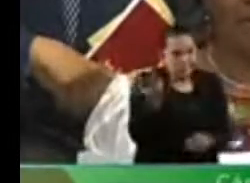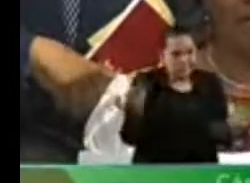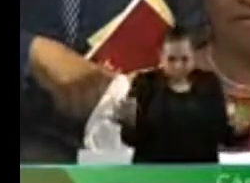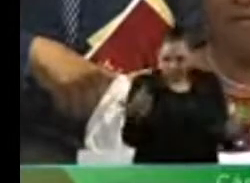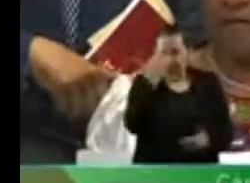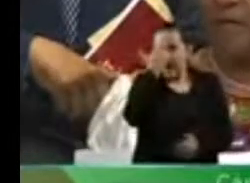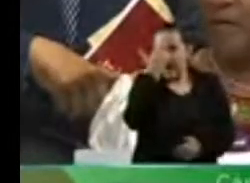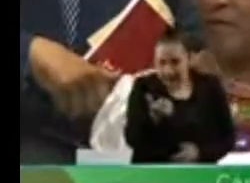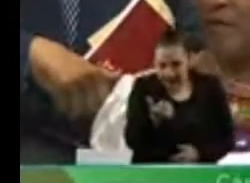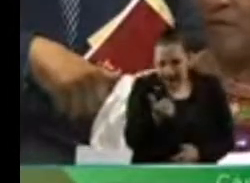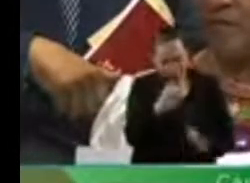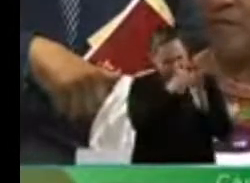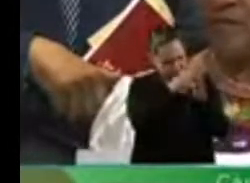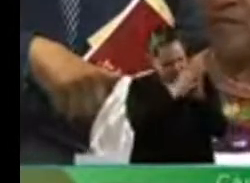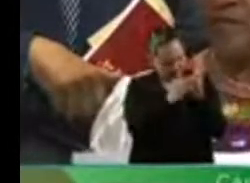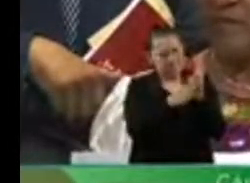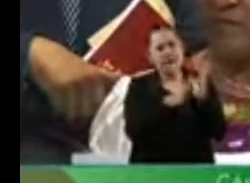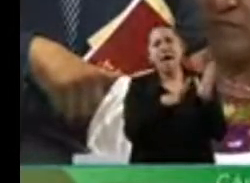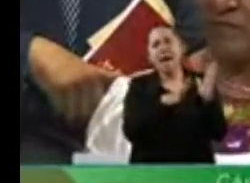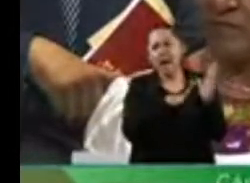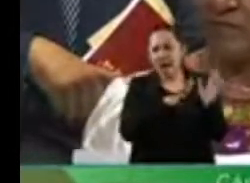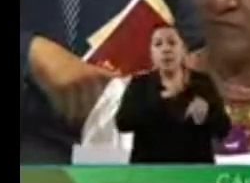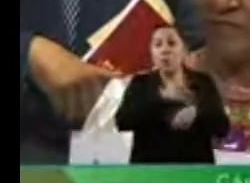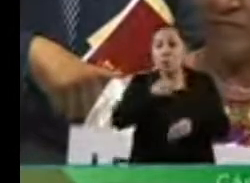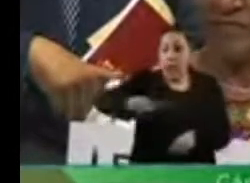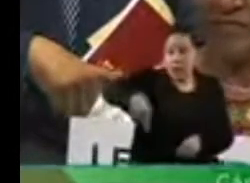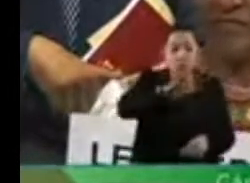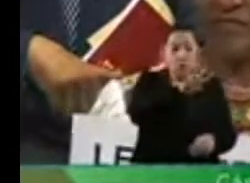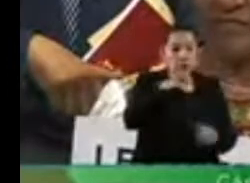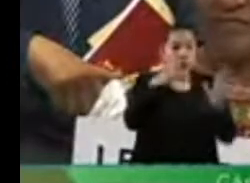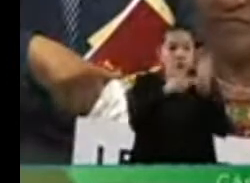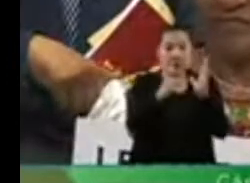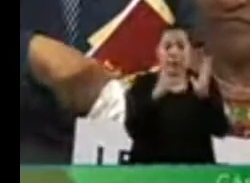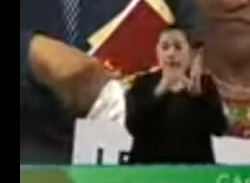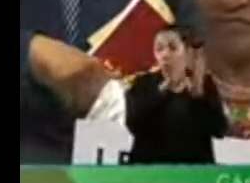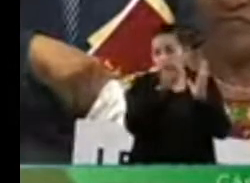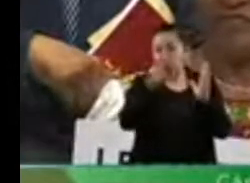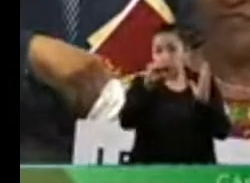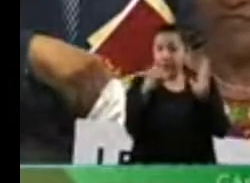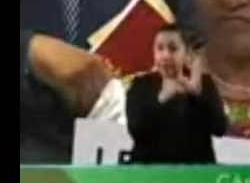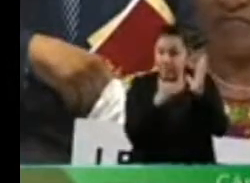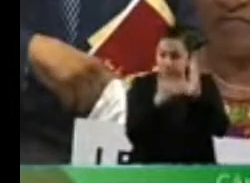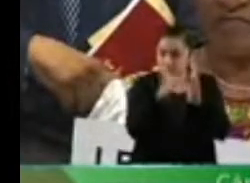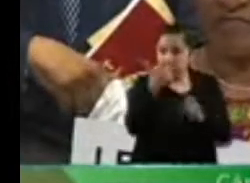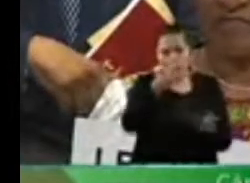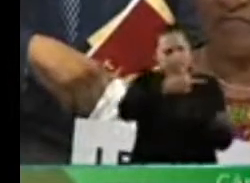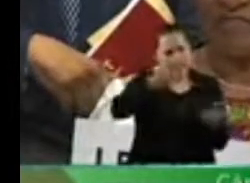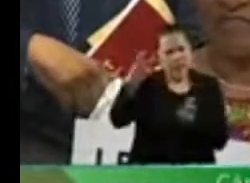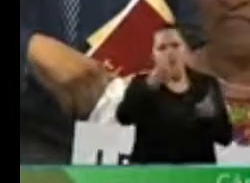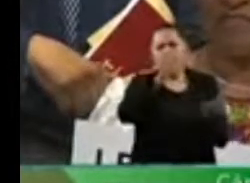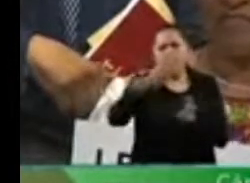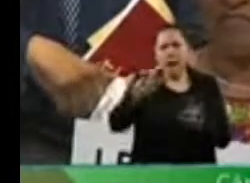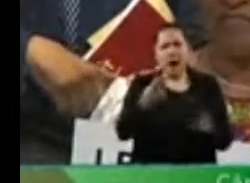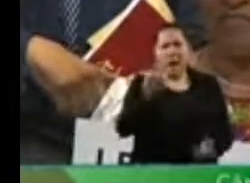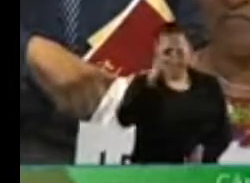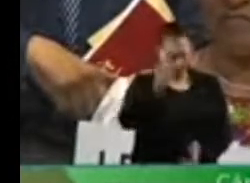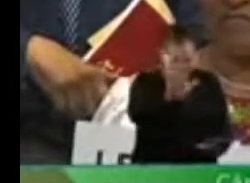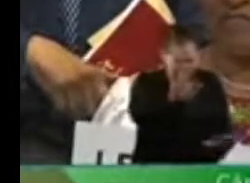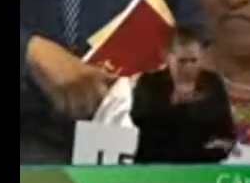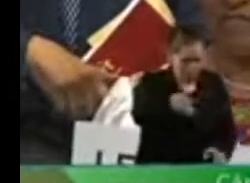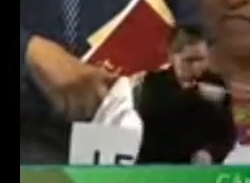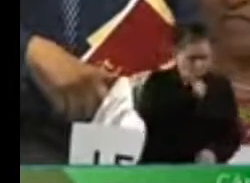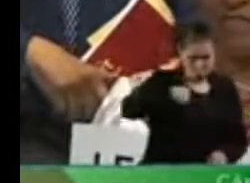y el tamaño del saqueo de 490 mil millones de pesos, pero no vamos a hacer eso, no lo vamos a realizar. Porque